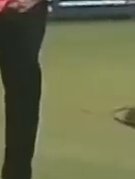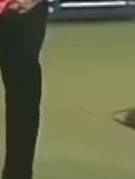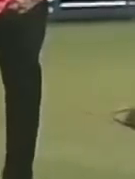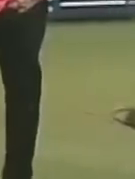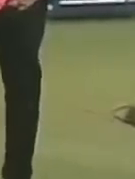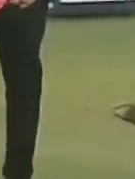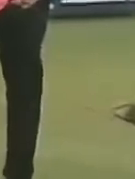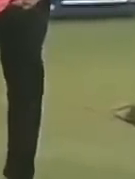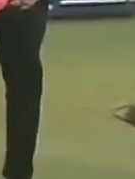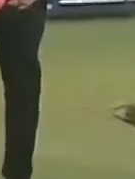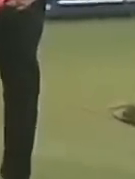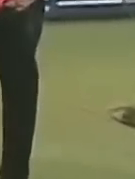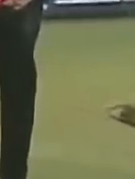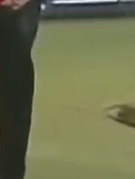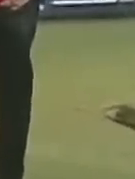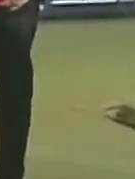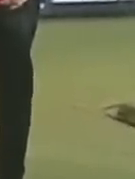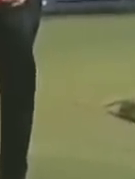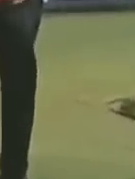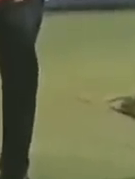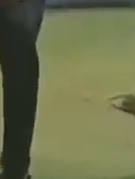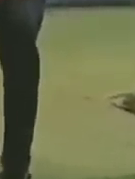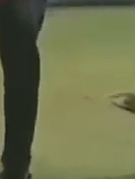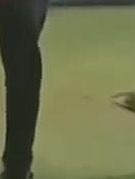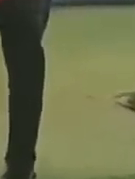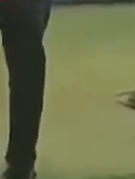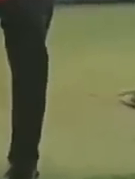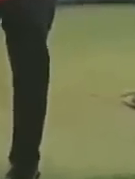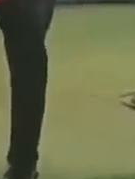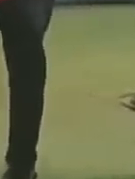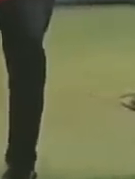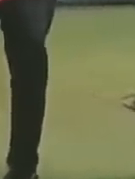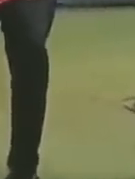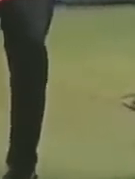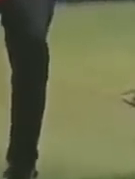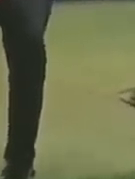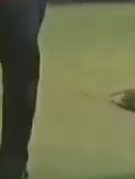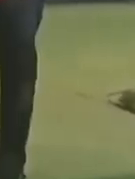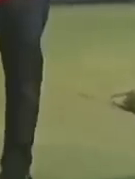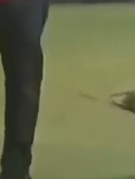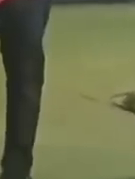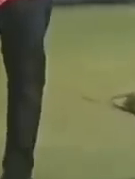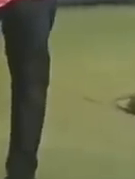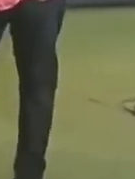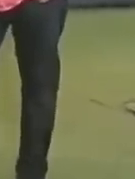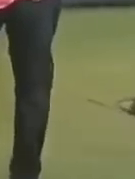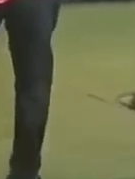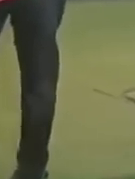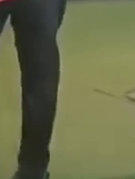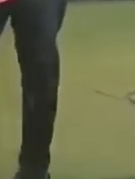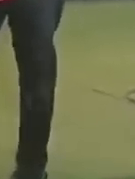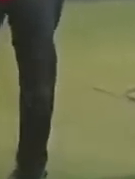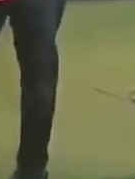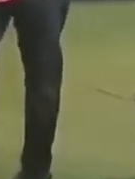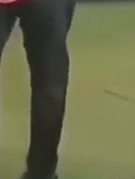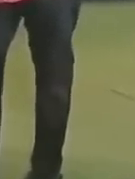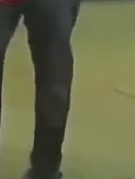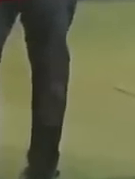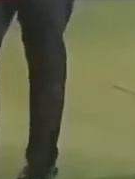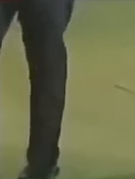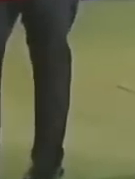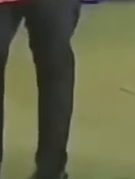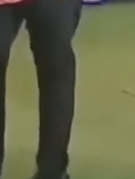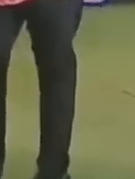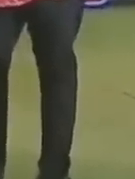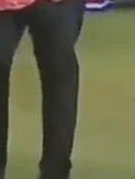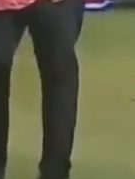destacado desde el 27 de febrero de 1989 con el episodio llamado El Caracazo, pasando también por el 4